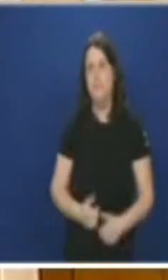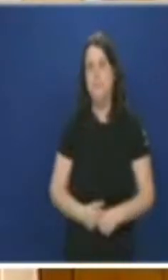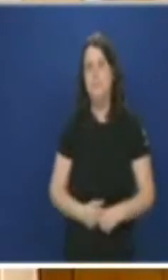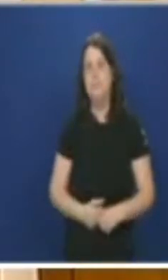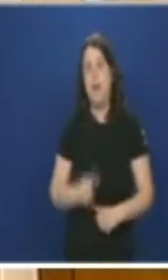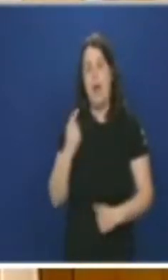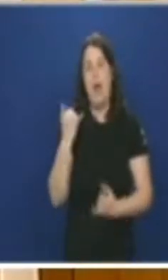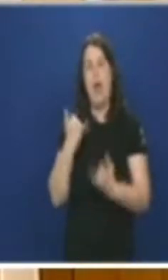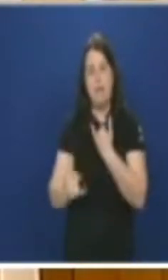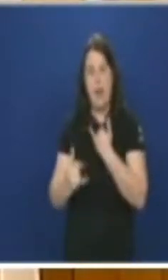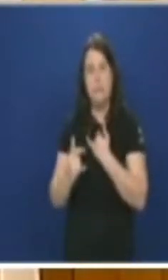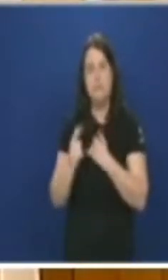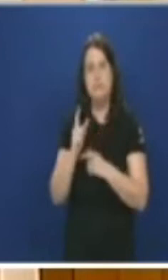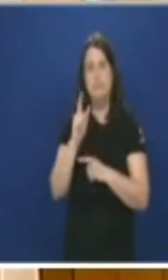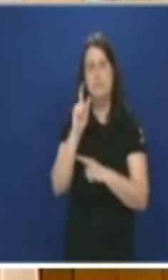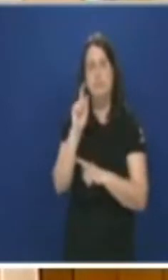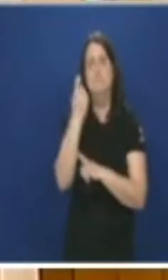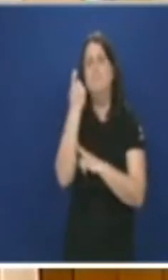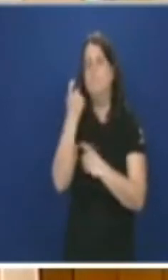consiguen